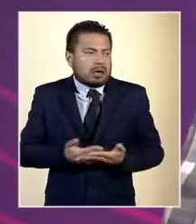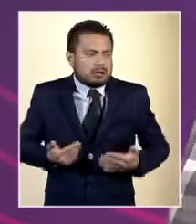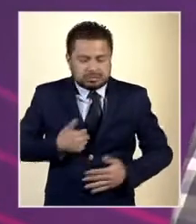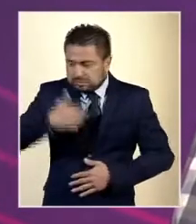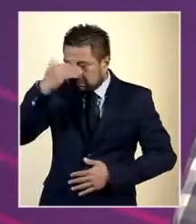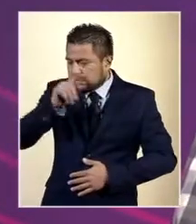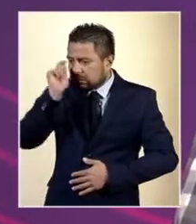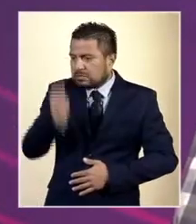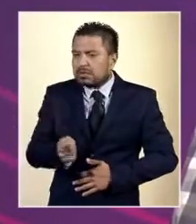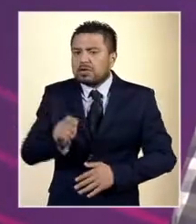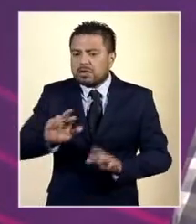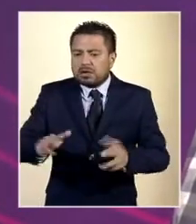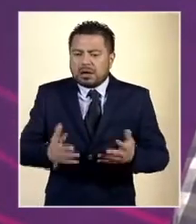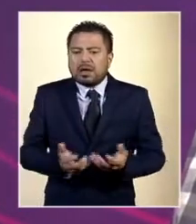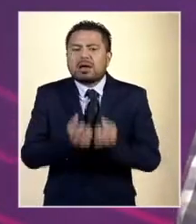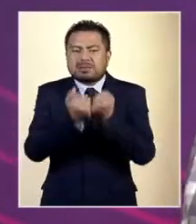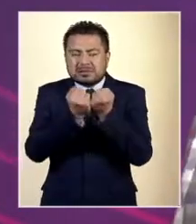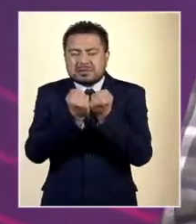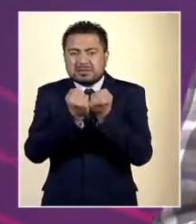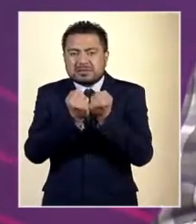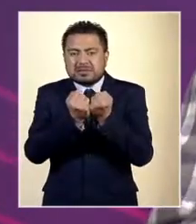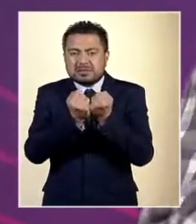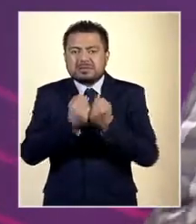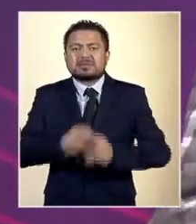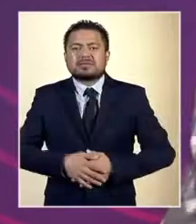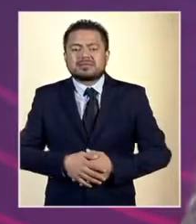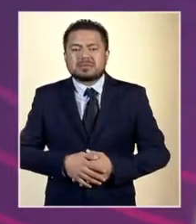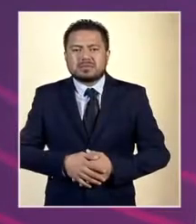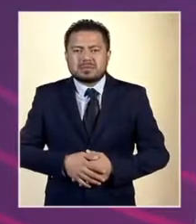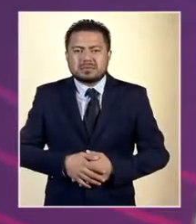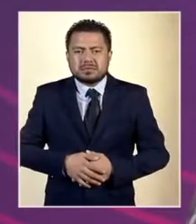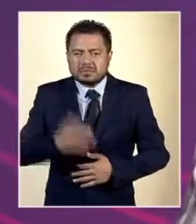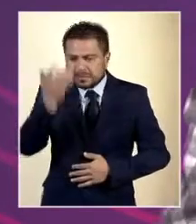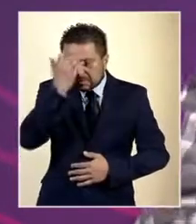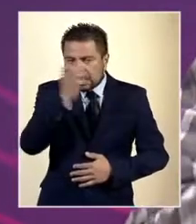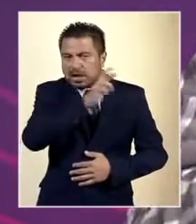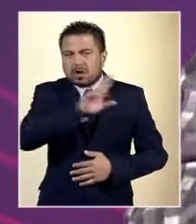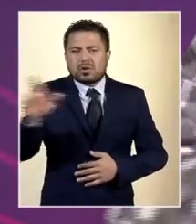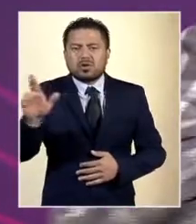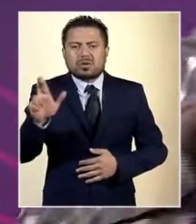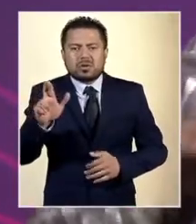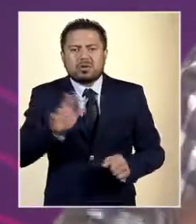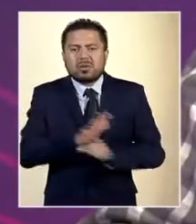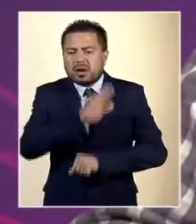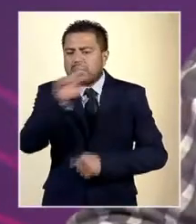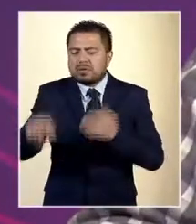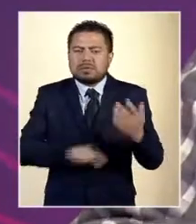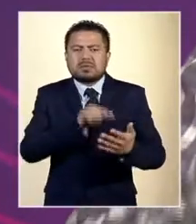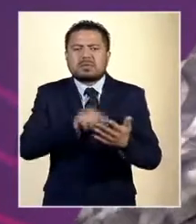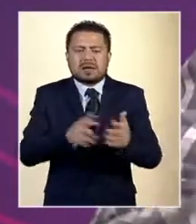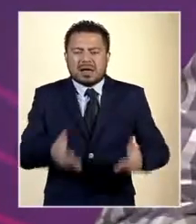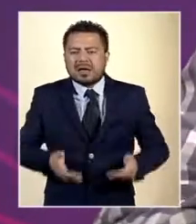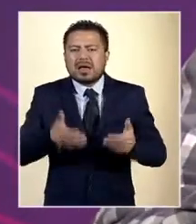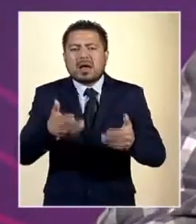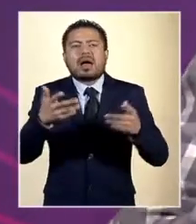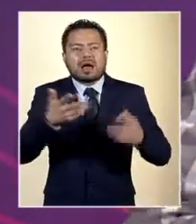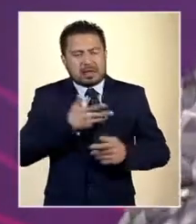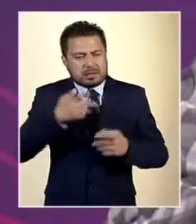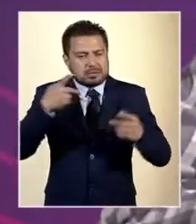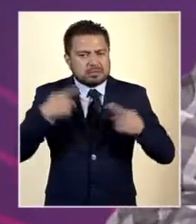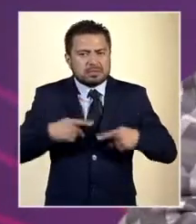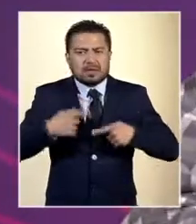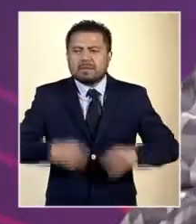sé que recupera, que reconoce que en los espacios públicos hay